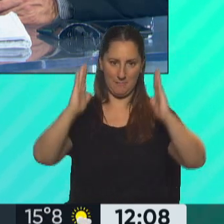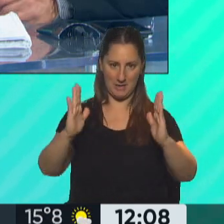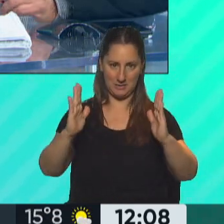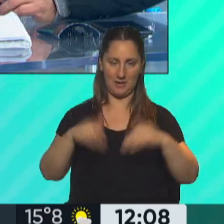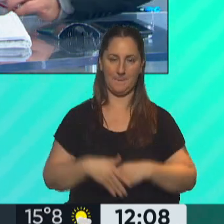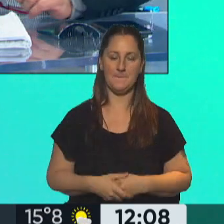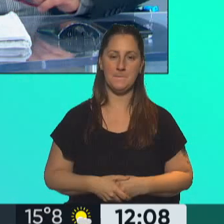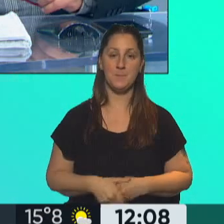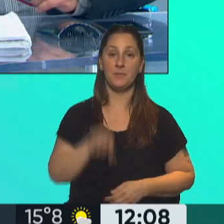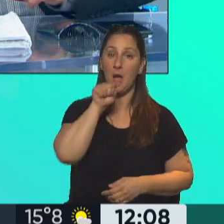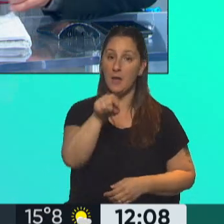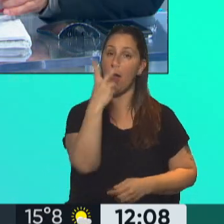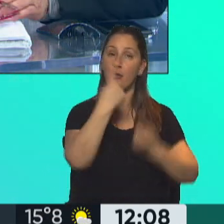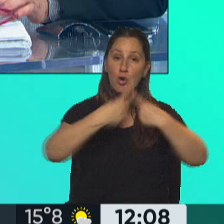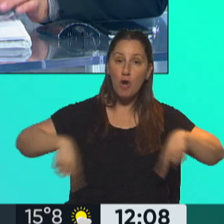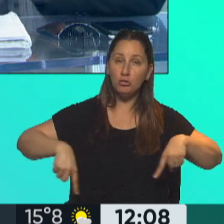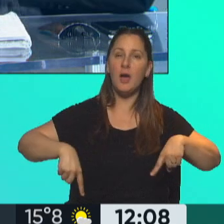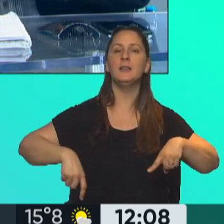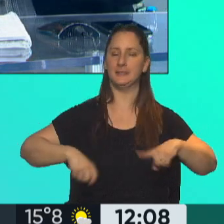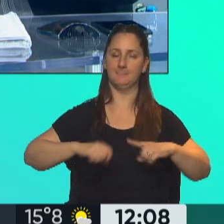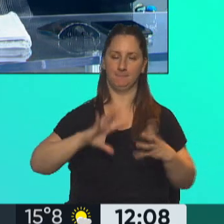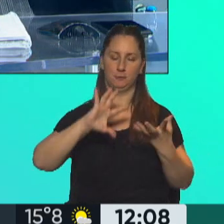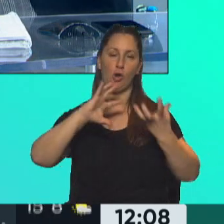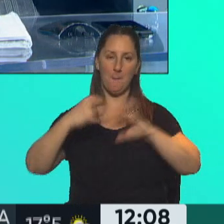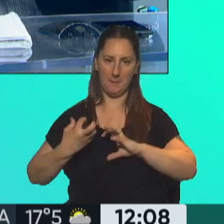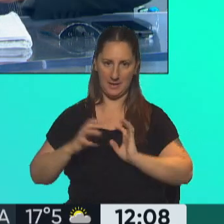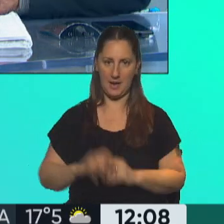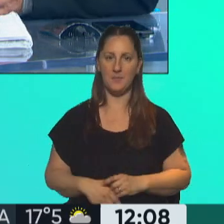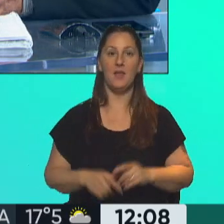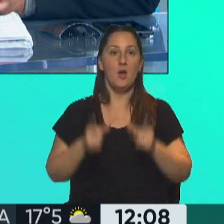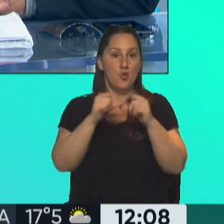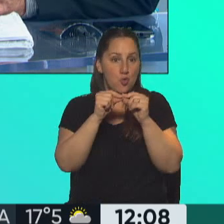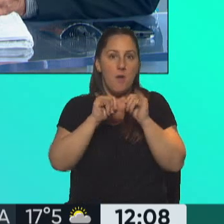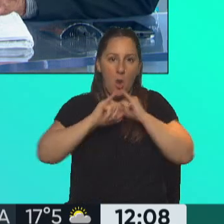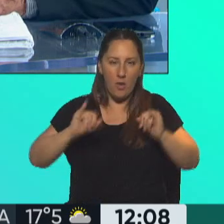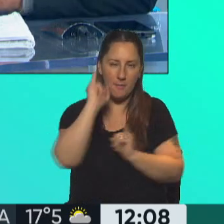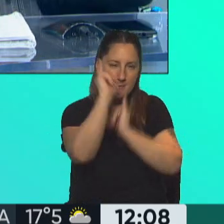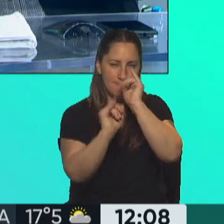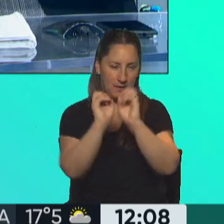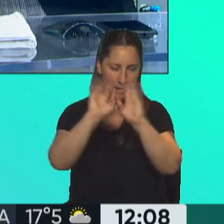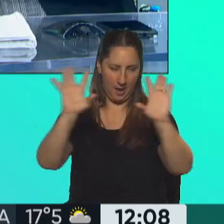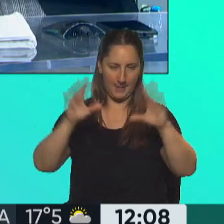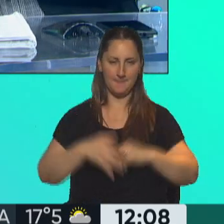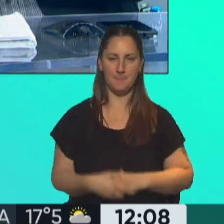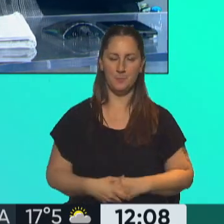Ahí hay dos factores que influyen mucho, pues el dato es tan fuerte que hay que explicarlo un poquito.